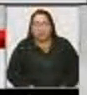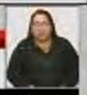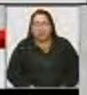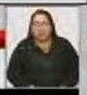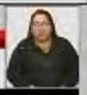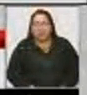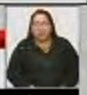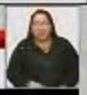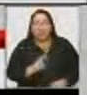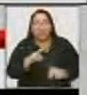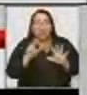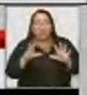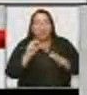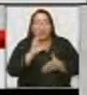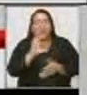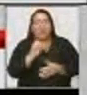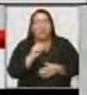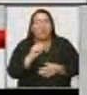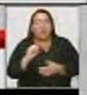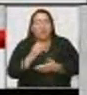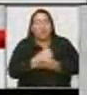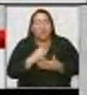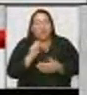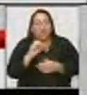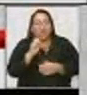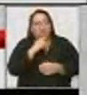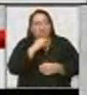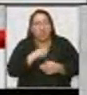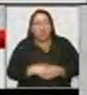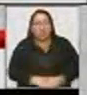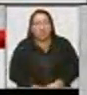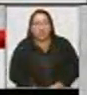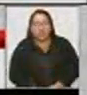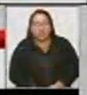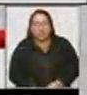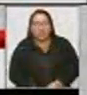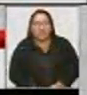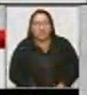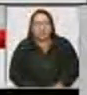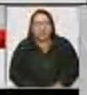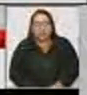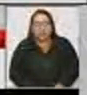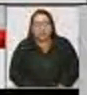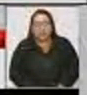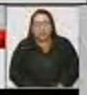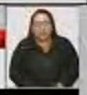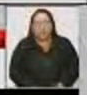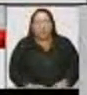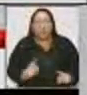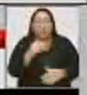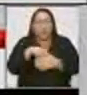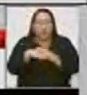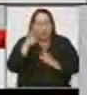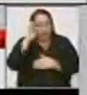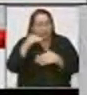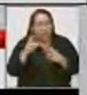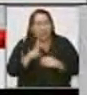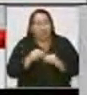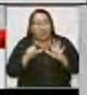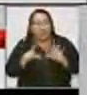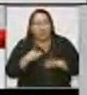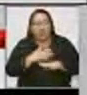el 2018, se han implementado 50 centros de emergencia mujer en todo el país, pero dentro de la comisaría. Desde el